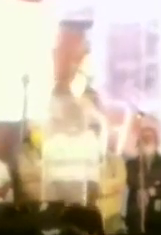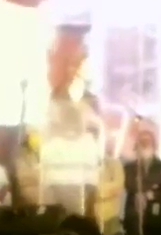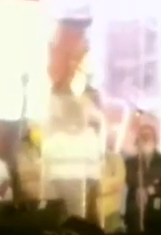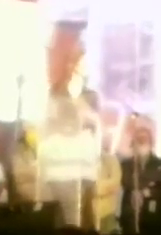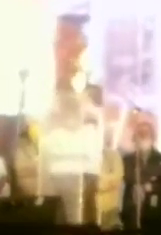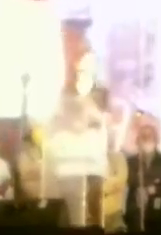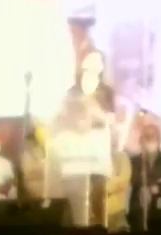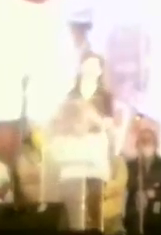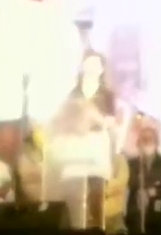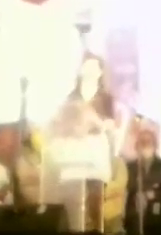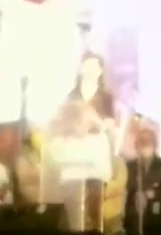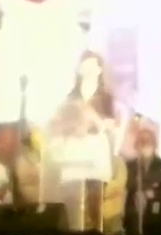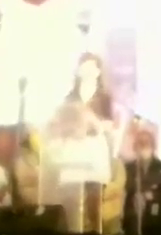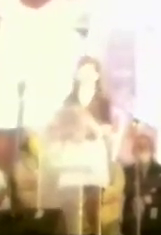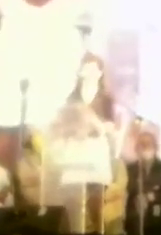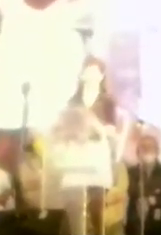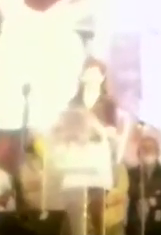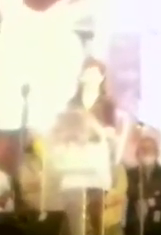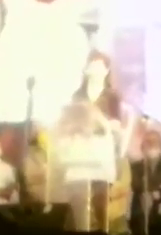controladas